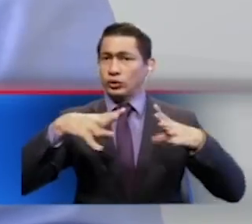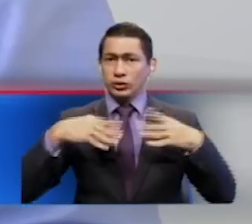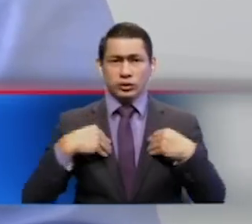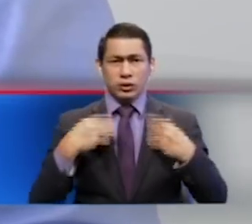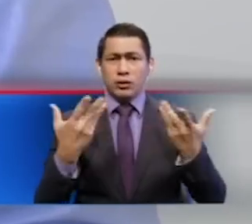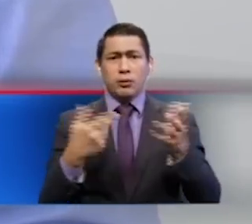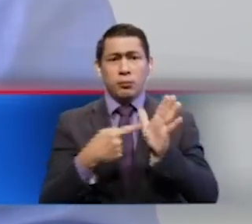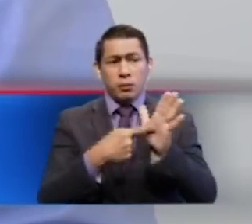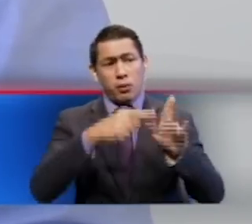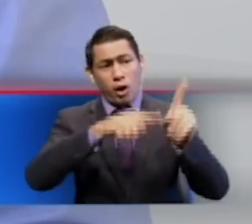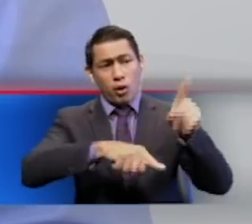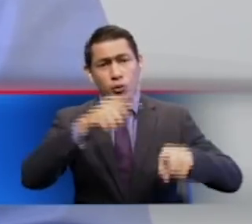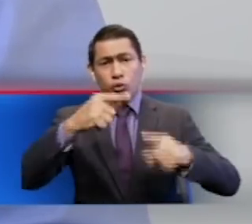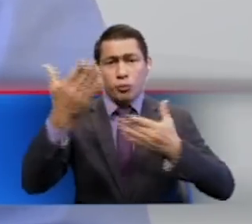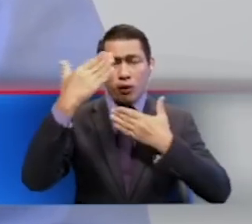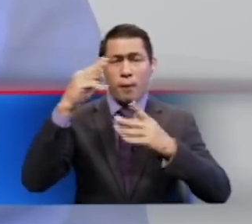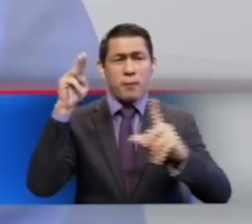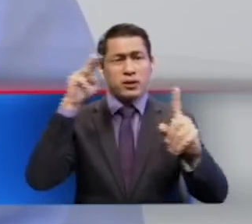odio,